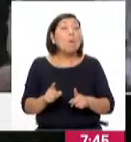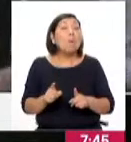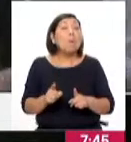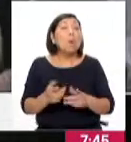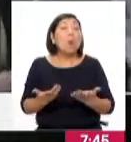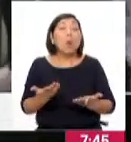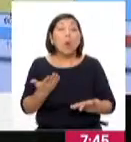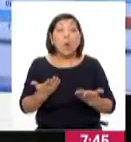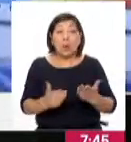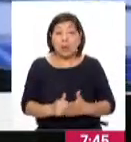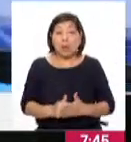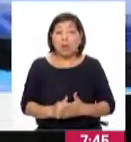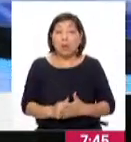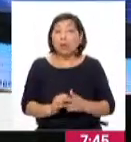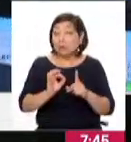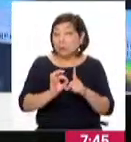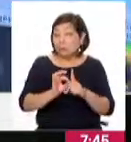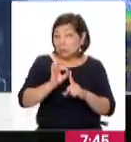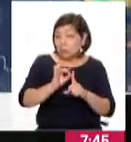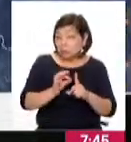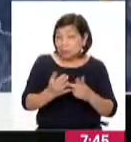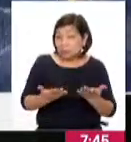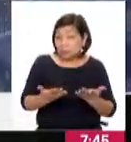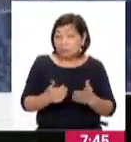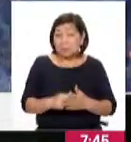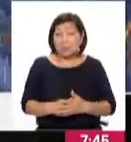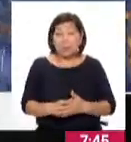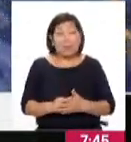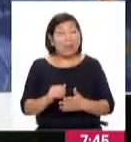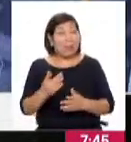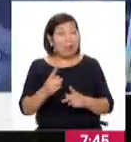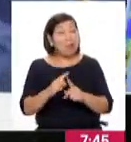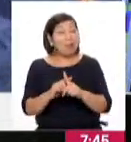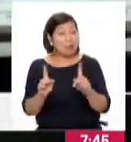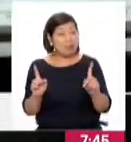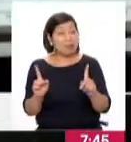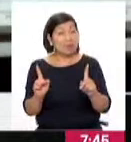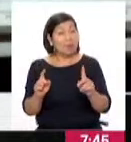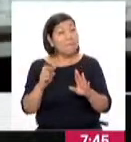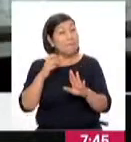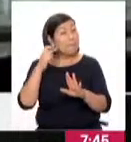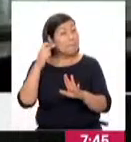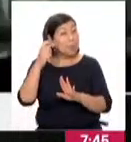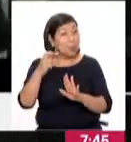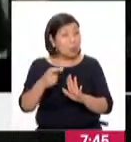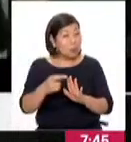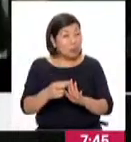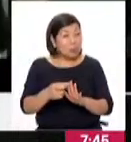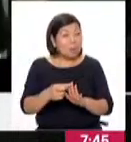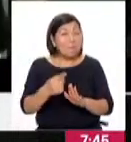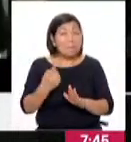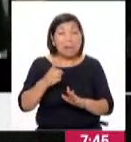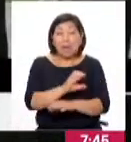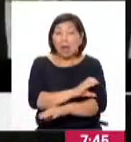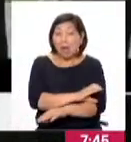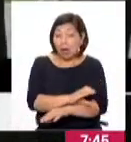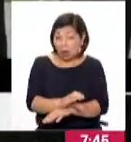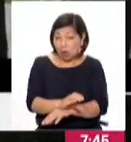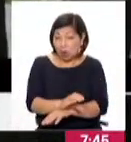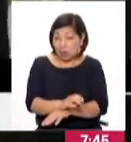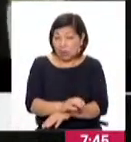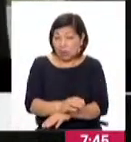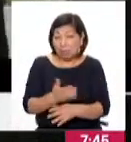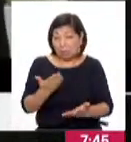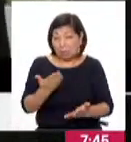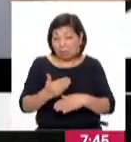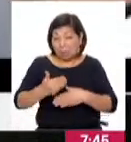digamos a la temperatura es A diferencia de lo que se proyecta para por el niño para la costa en la sierra